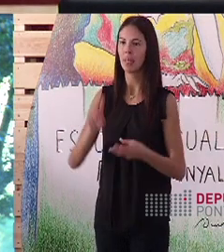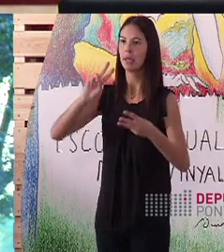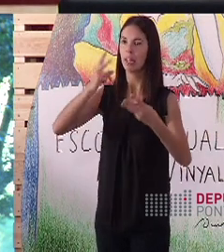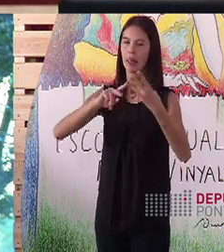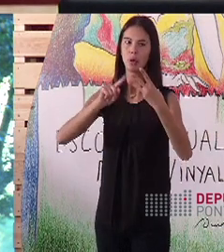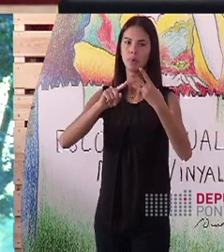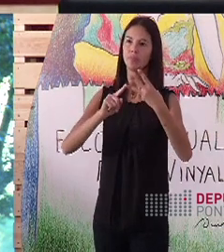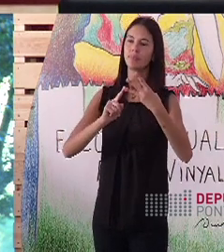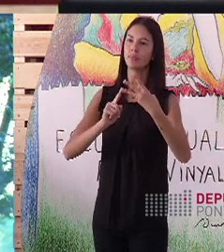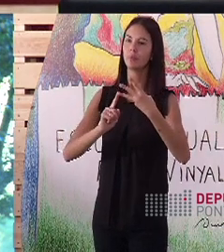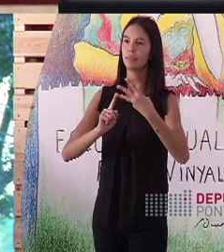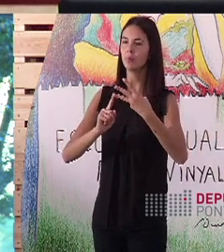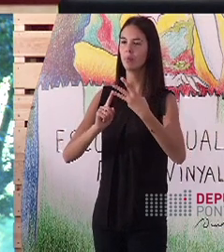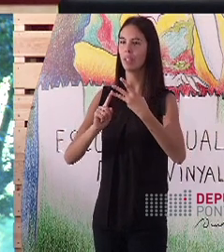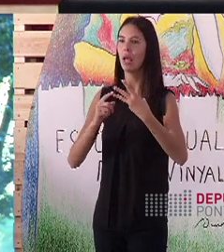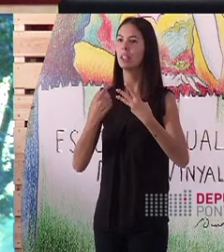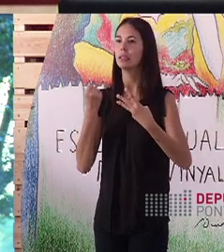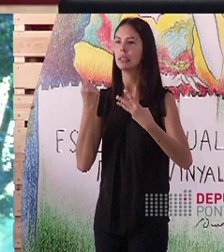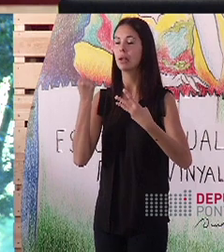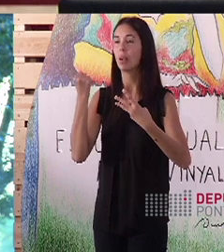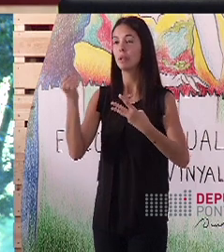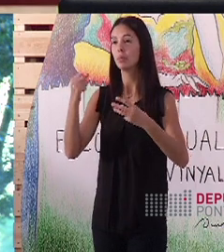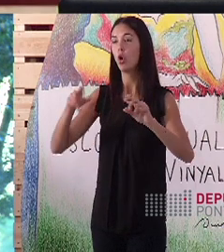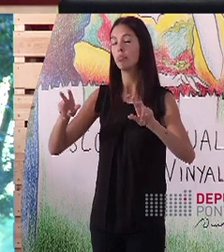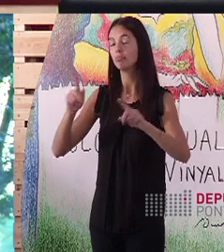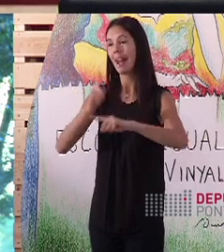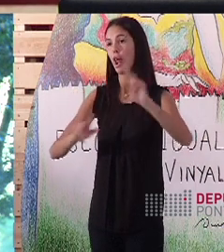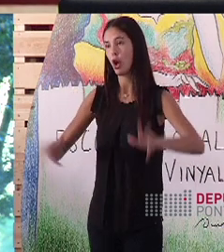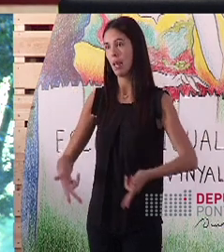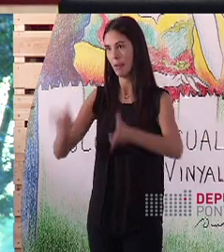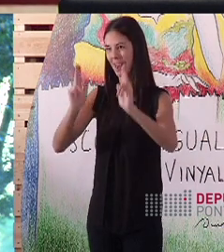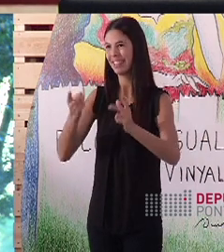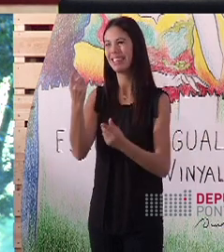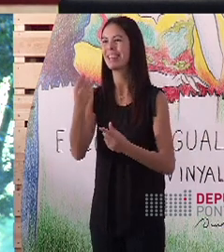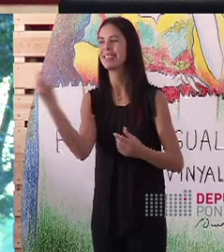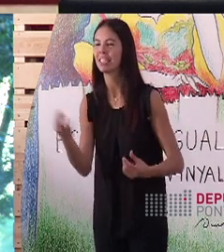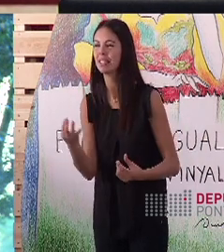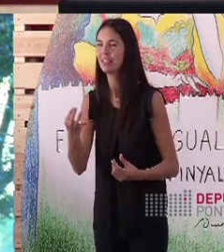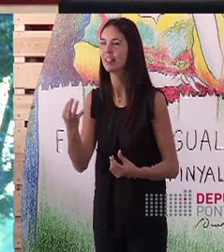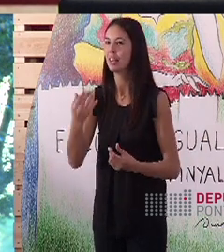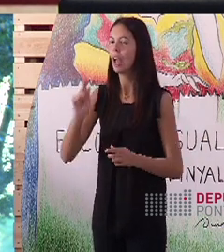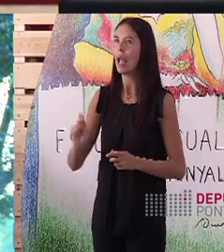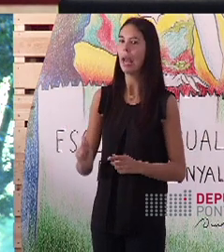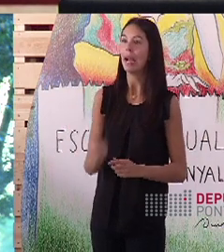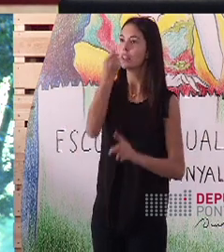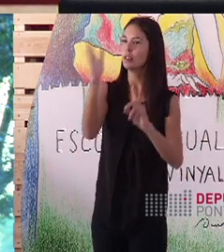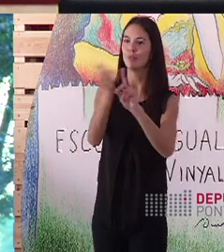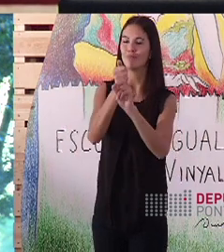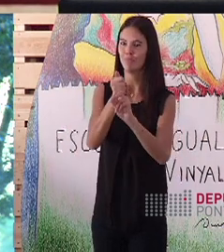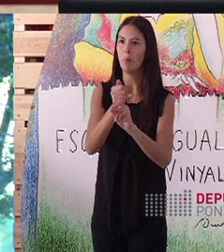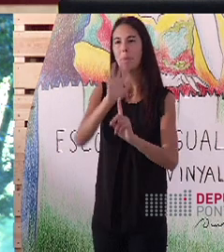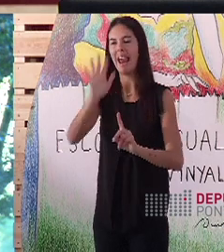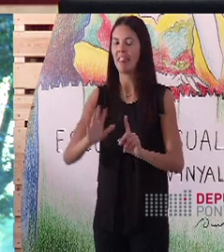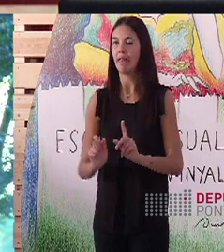el capitalismo neoliberal necesita, para poder consumar este éxito que parece que